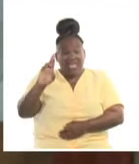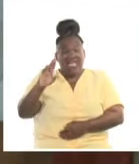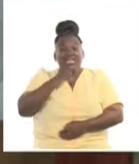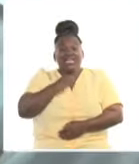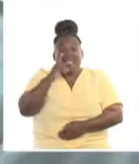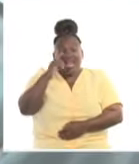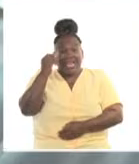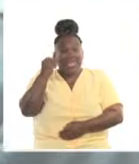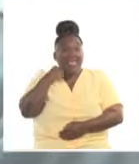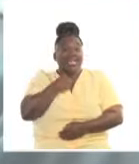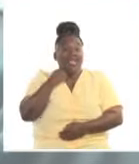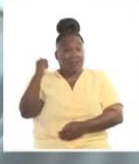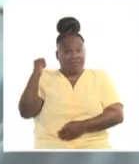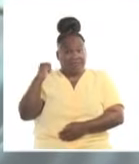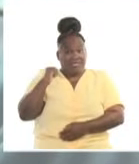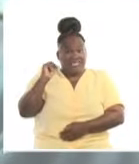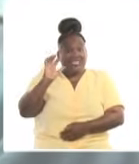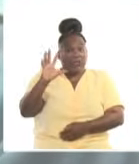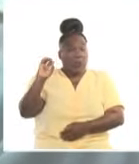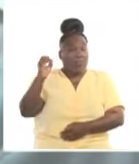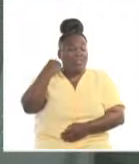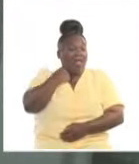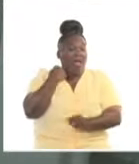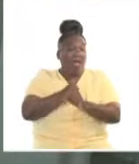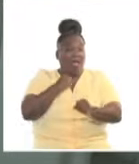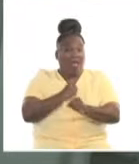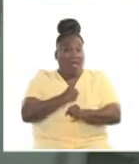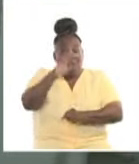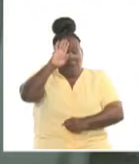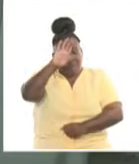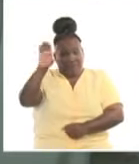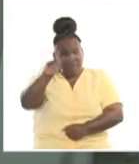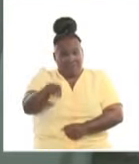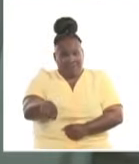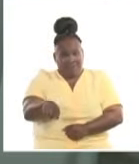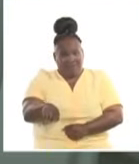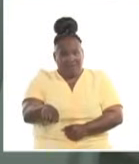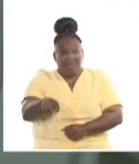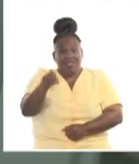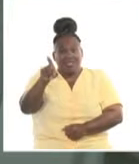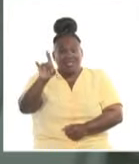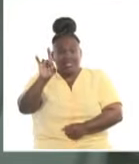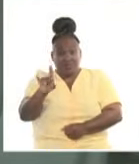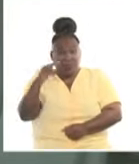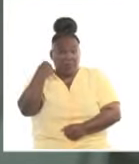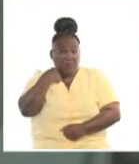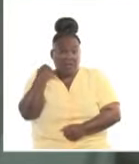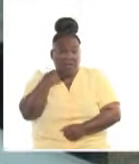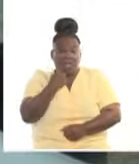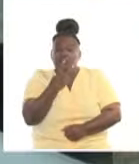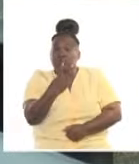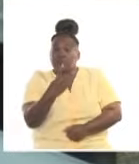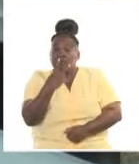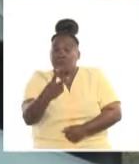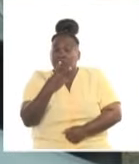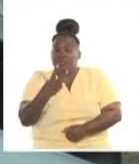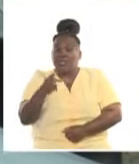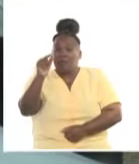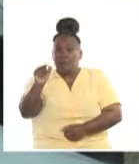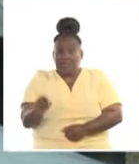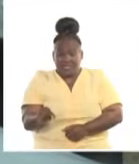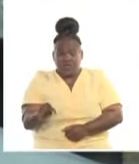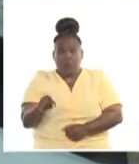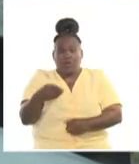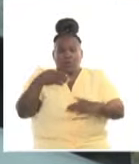de 5 décadas trabaja en la institución hospitalaria y de ellos 19 los dedicó a atender a los pacientes con el